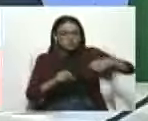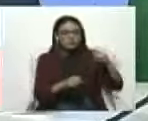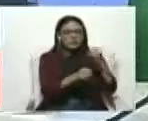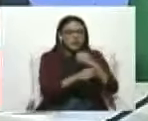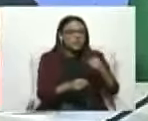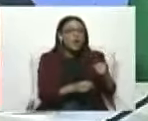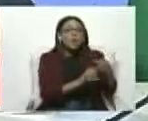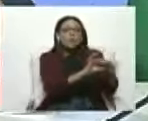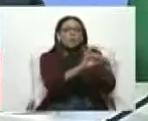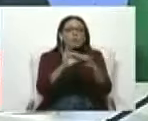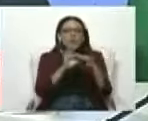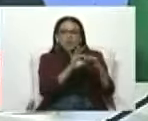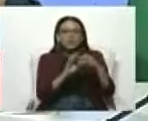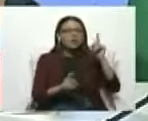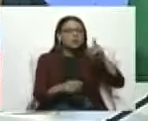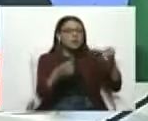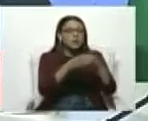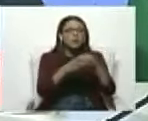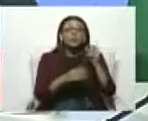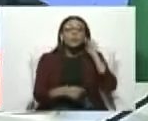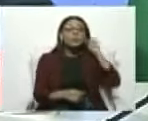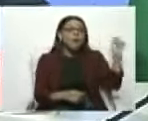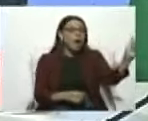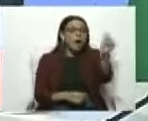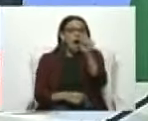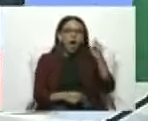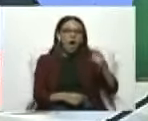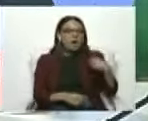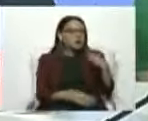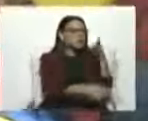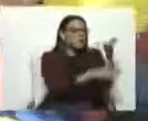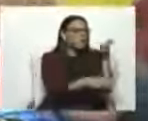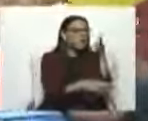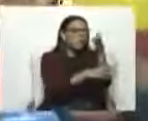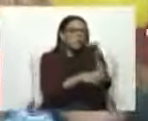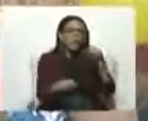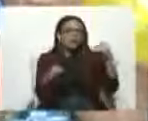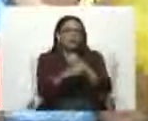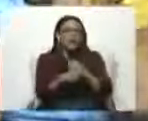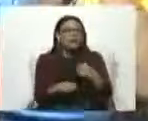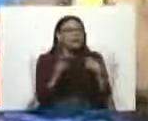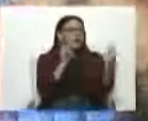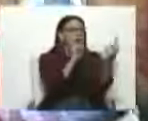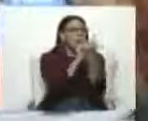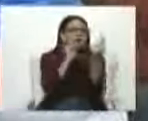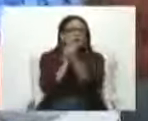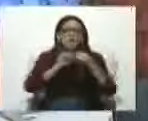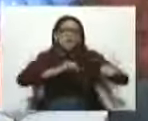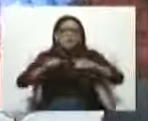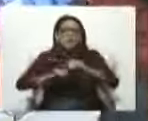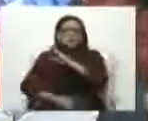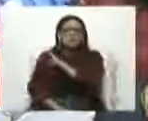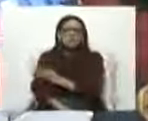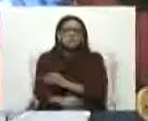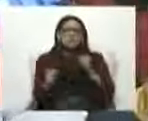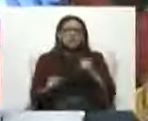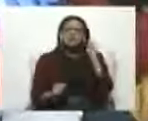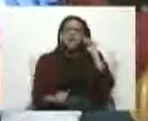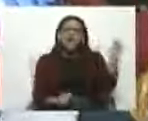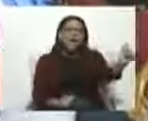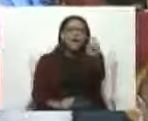todo las mujeres de los CLAC, daban la cara y tocan la puerta y van y hablan, están desplegadas por todo el territorio